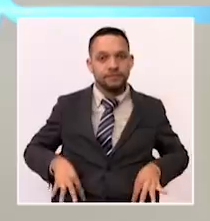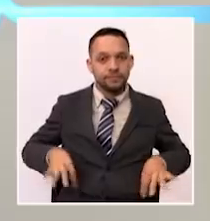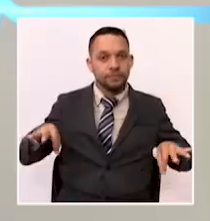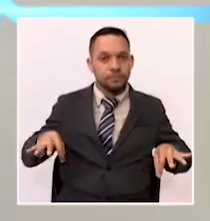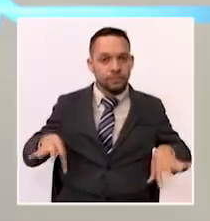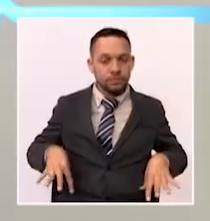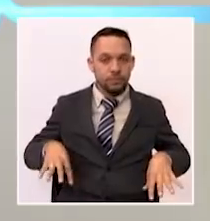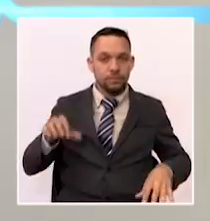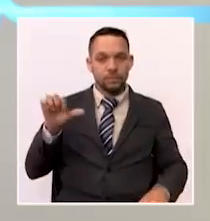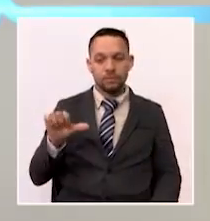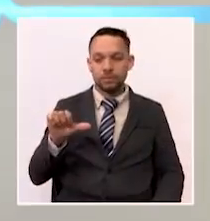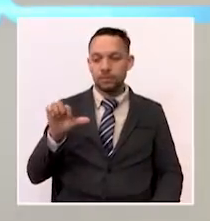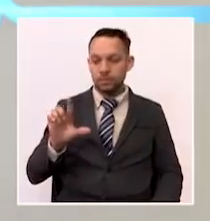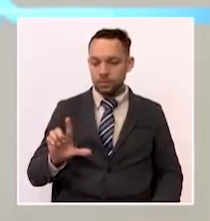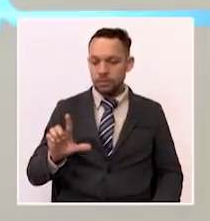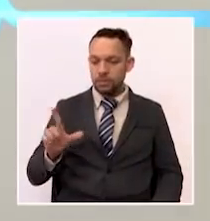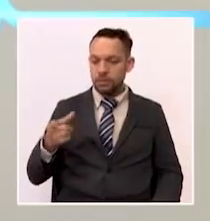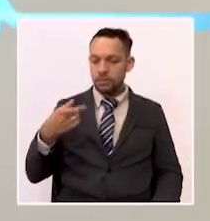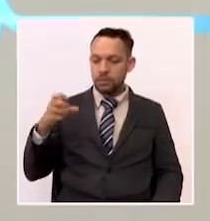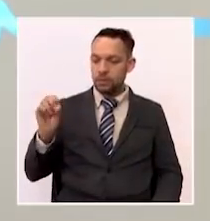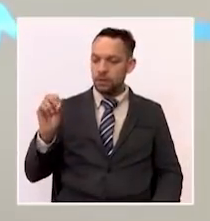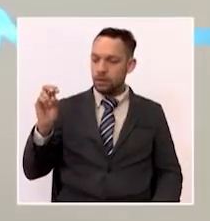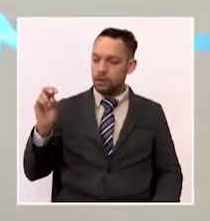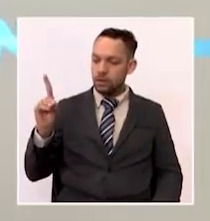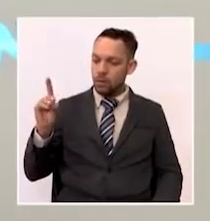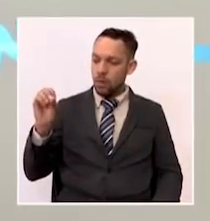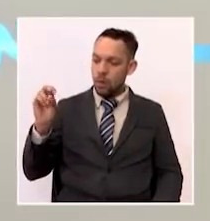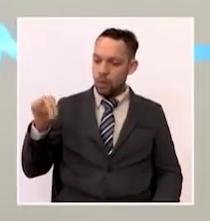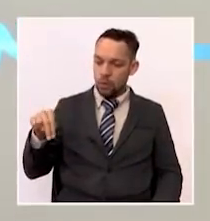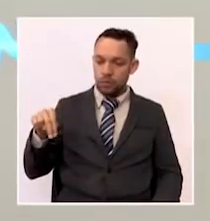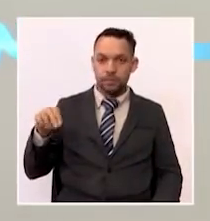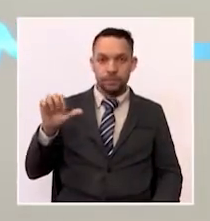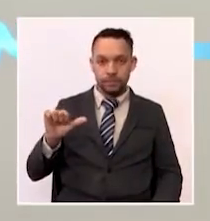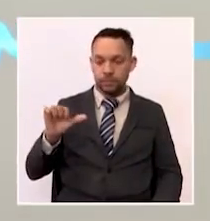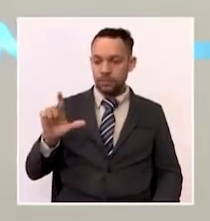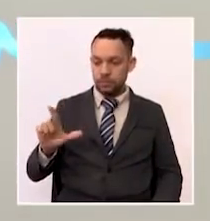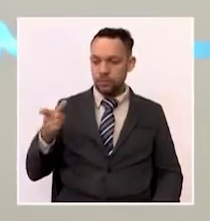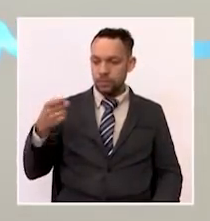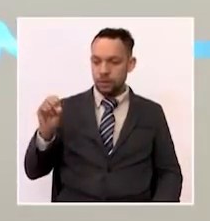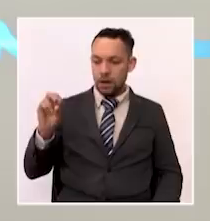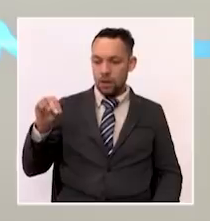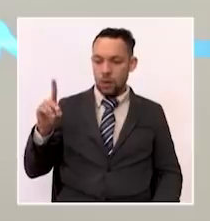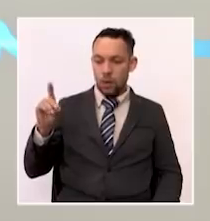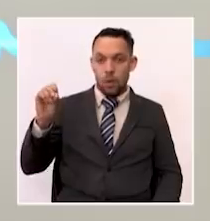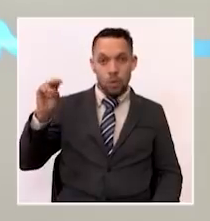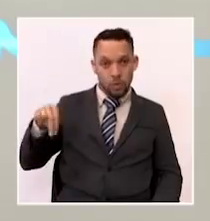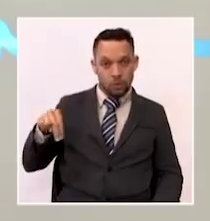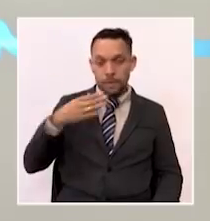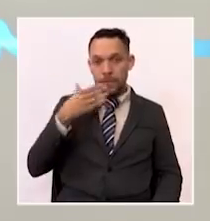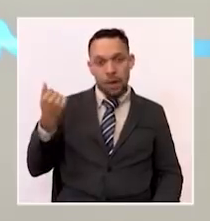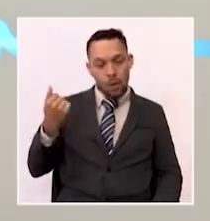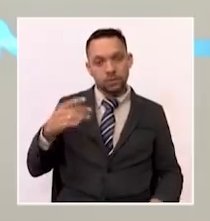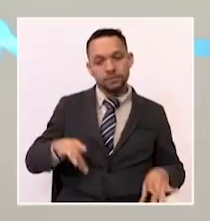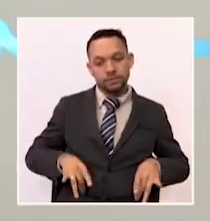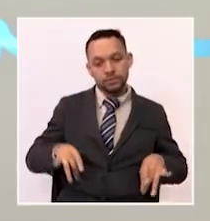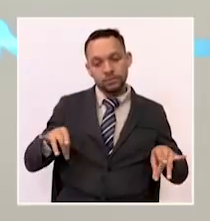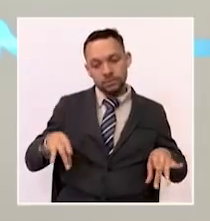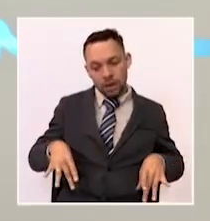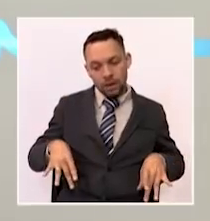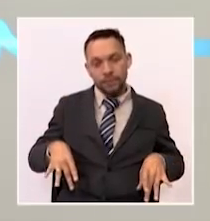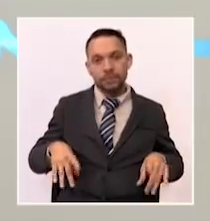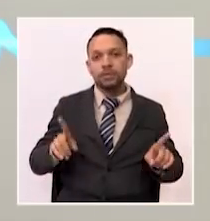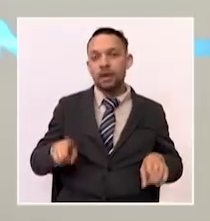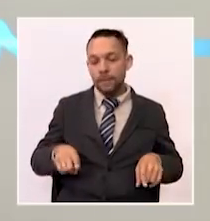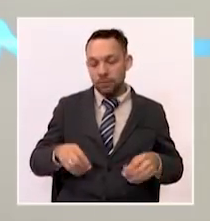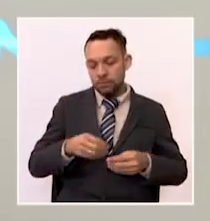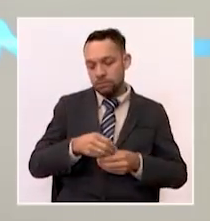lo hemos escuchado, cuando los ginecólogos, y eso sí es real, que se recomienda el uso de ropa interior de algodón, pero además toda la ropa interior debe